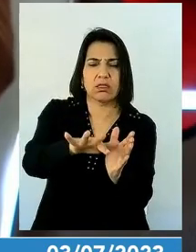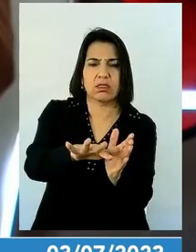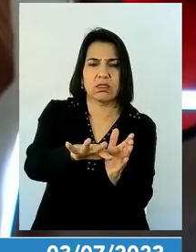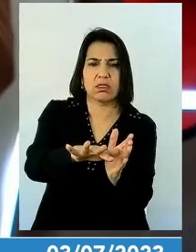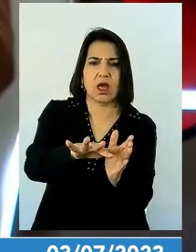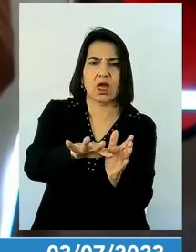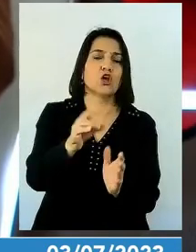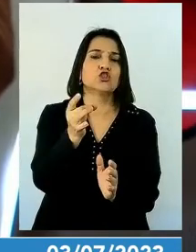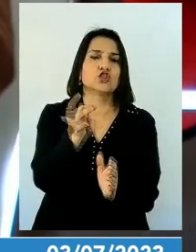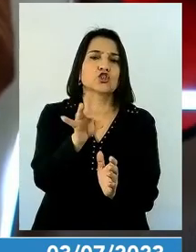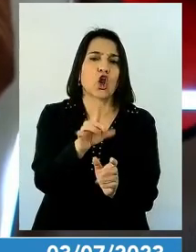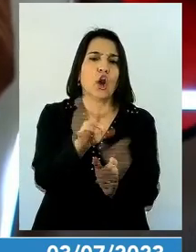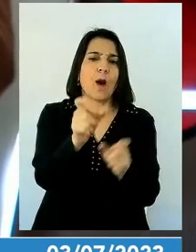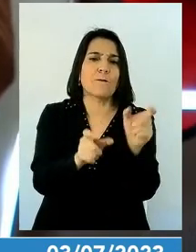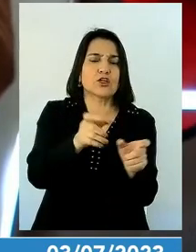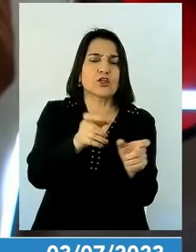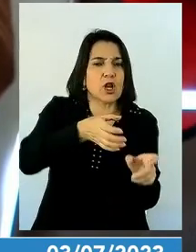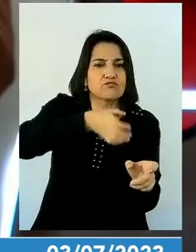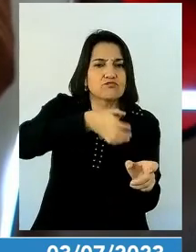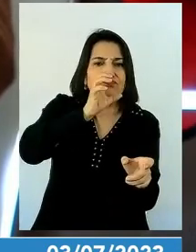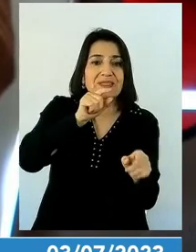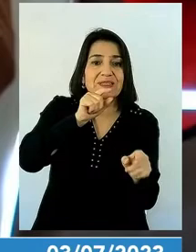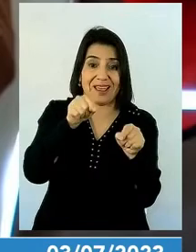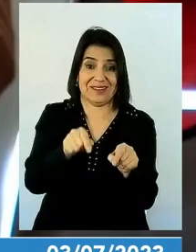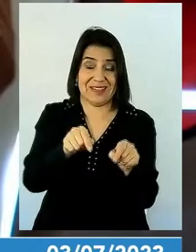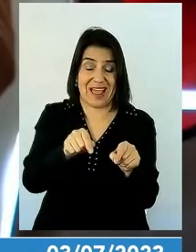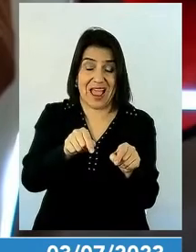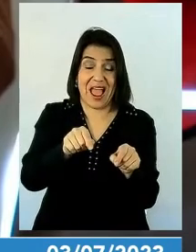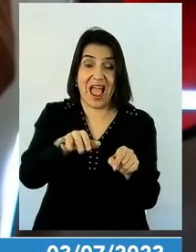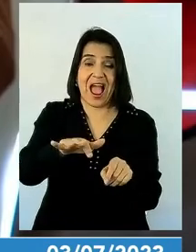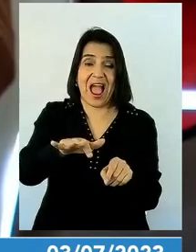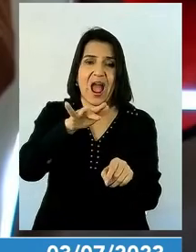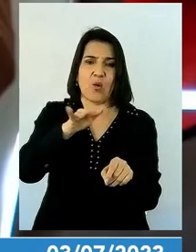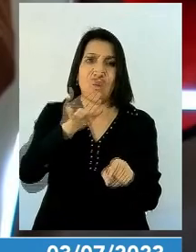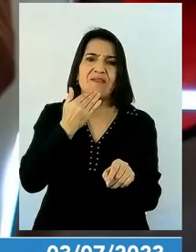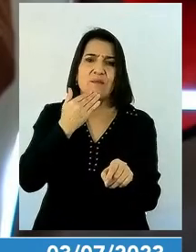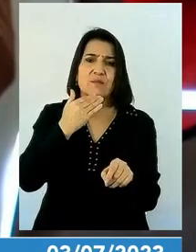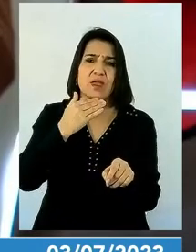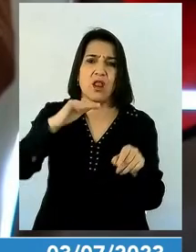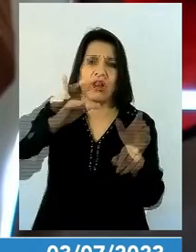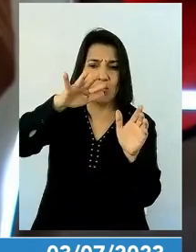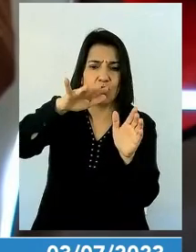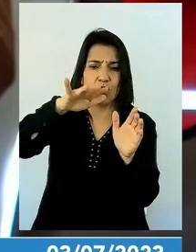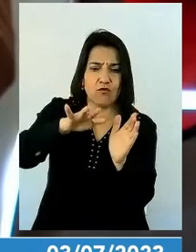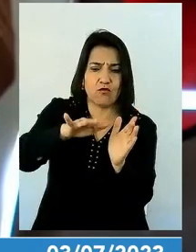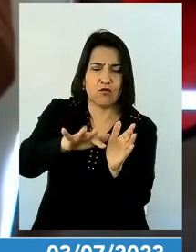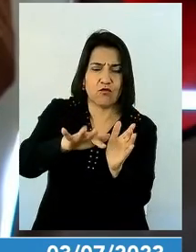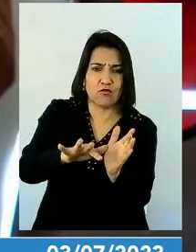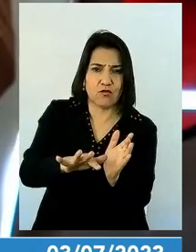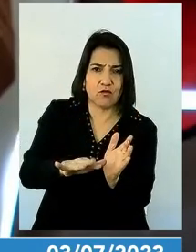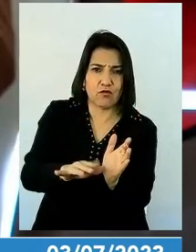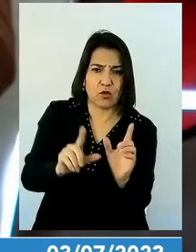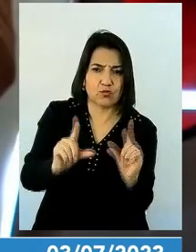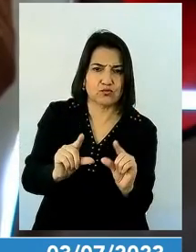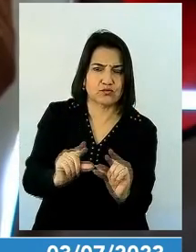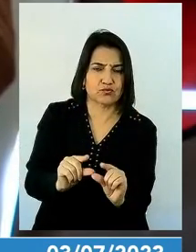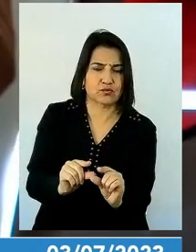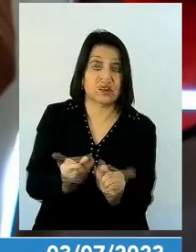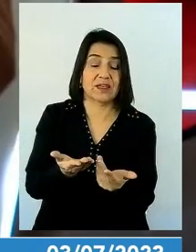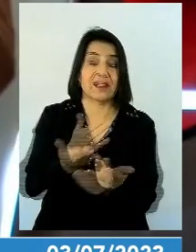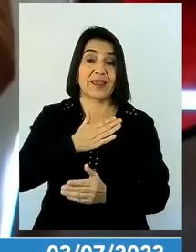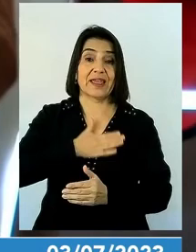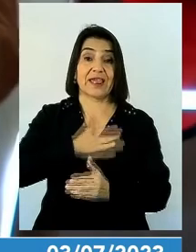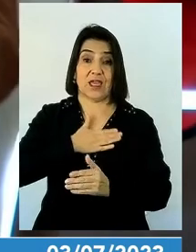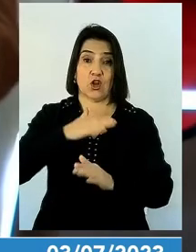de consumo humano también está bajando. Entonces, nosotros acá, yo quiero hacer un llamado de corazón